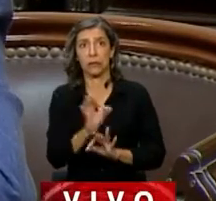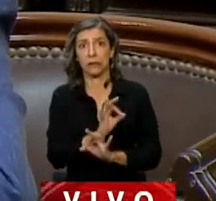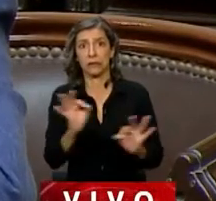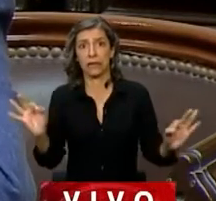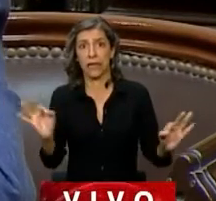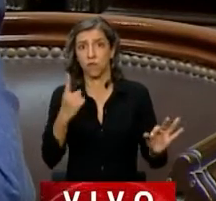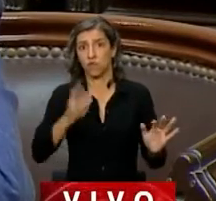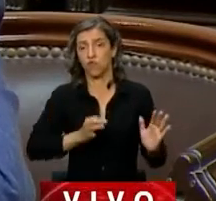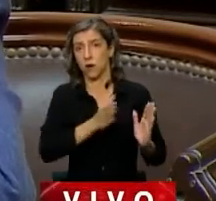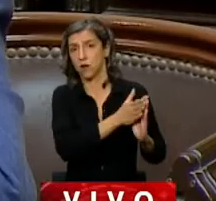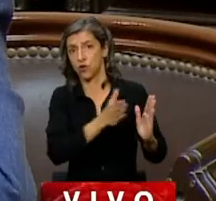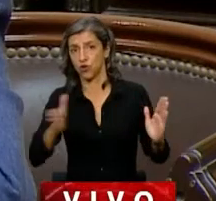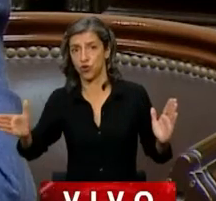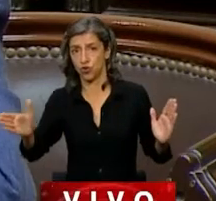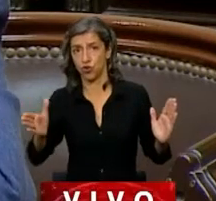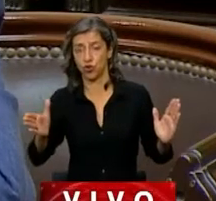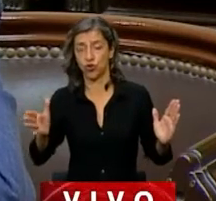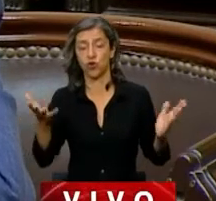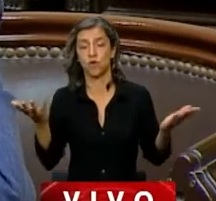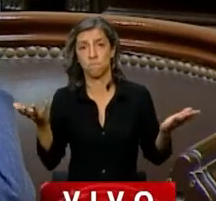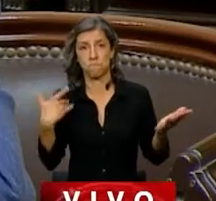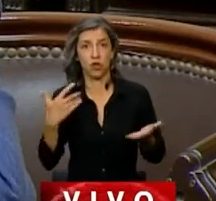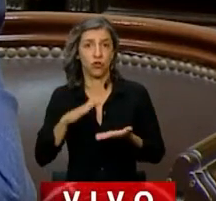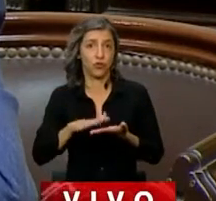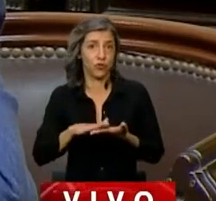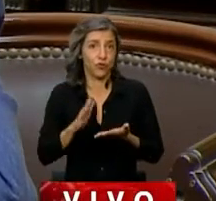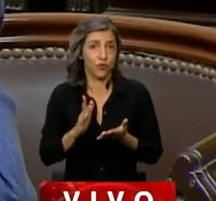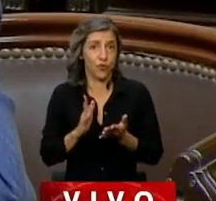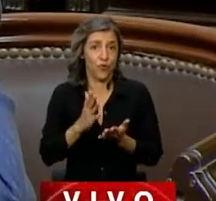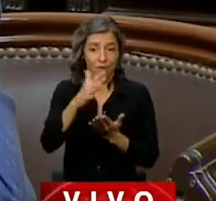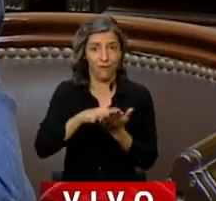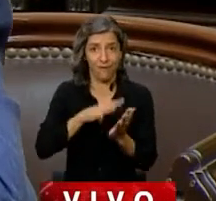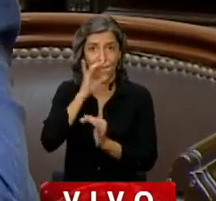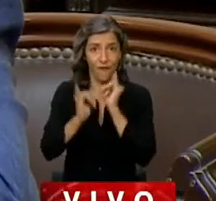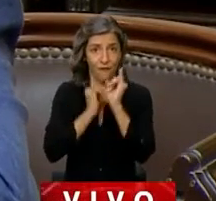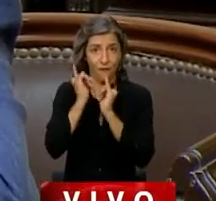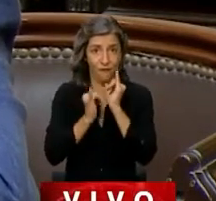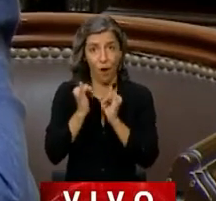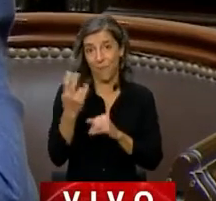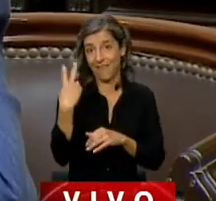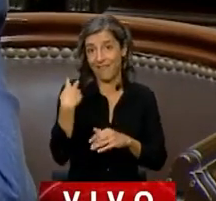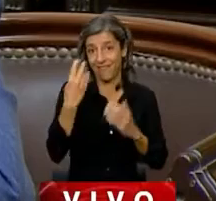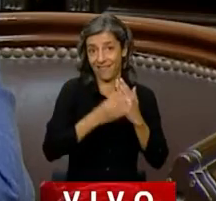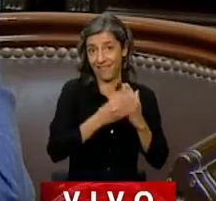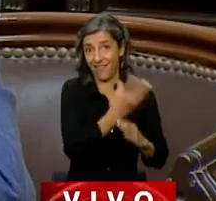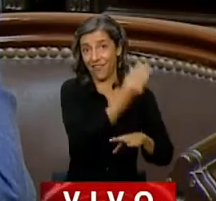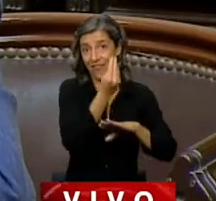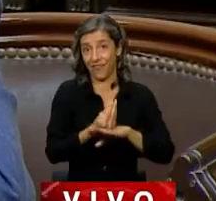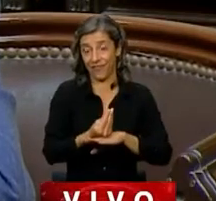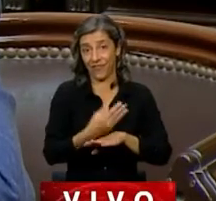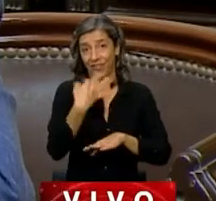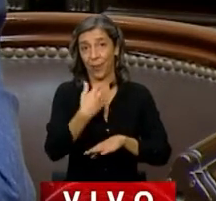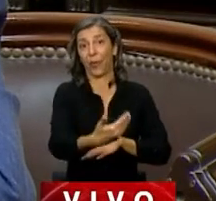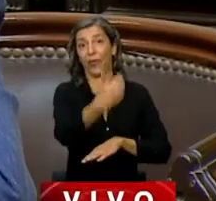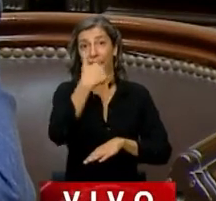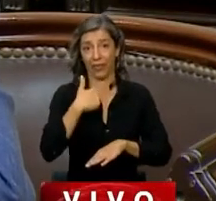leyes, respecto del informe que tiene que dar el señor jefe de gabinete, por lo menos cada 30